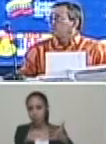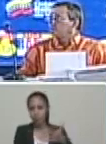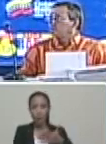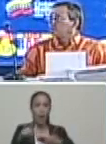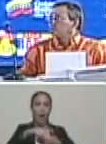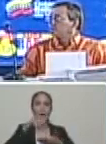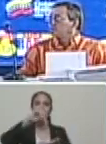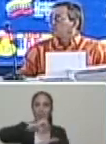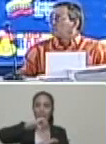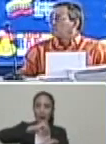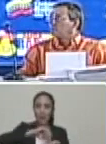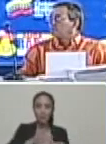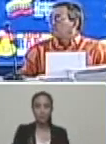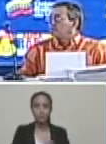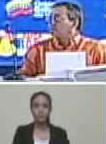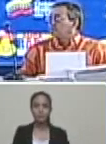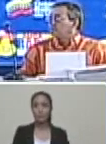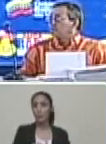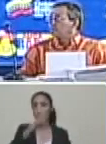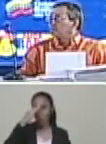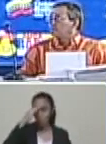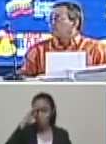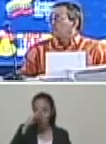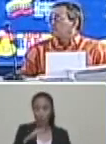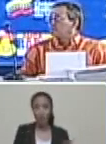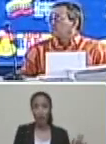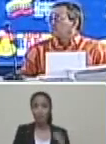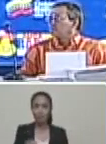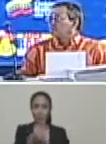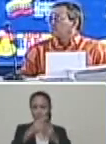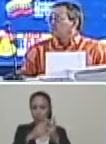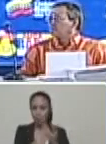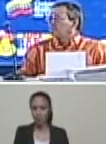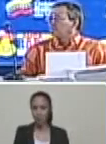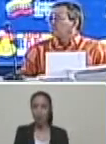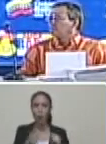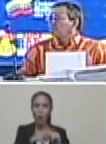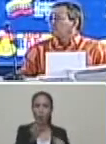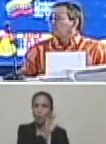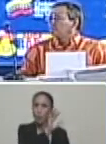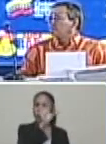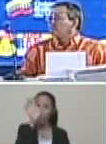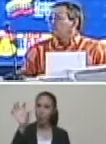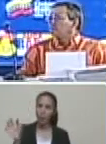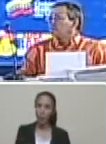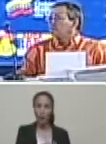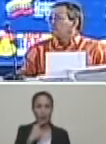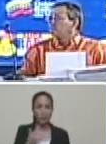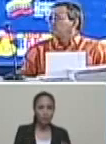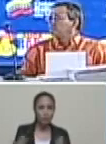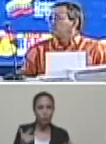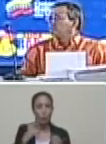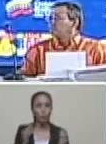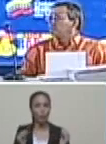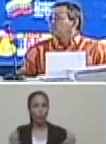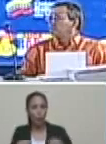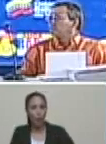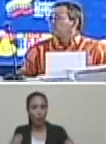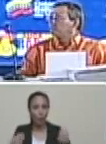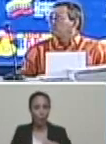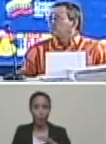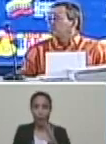Irán, con Cuba, entre otros países del mundo, y de manera puntual,